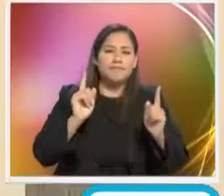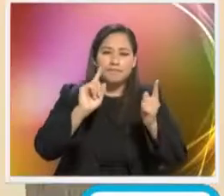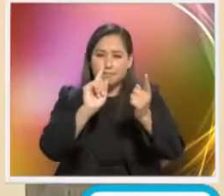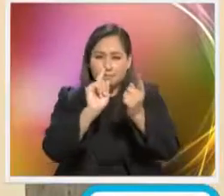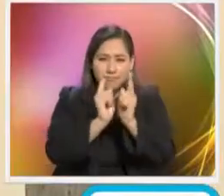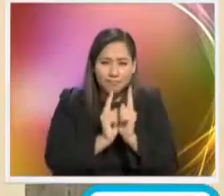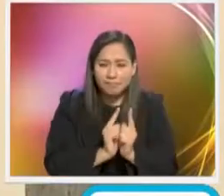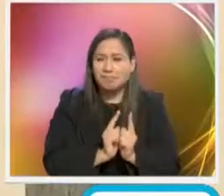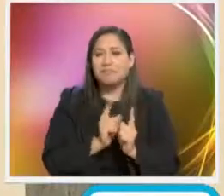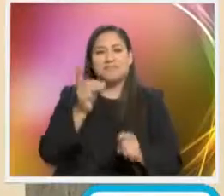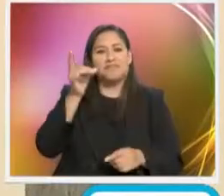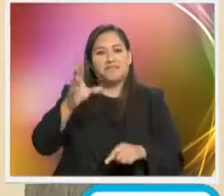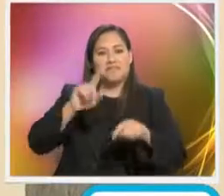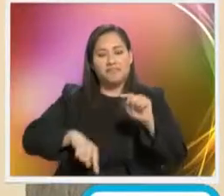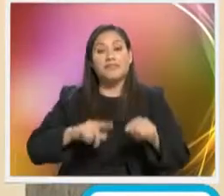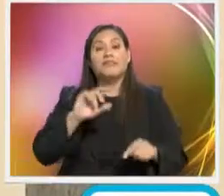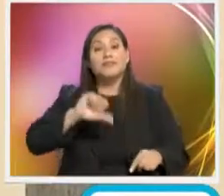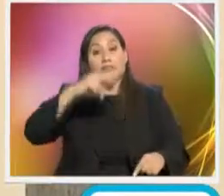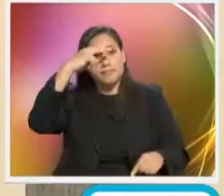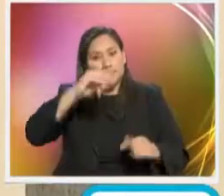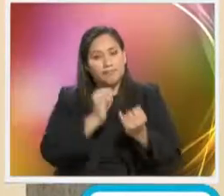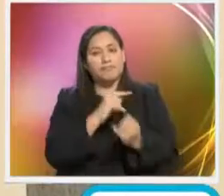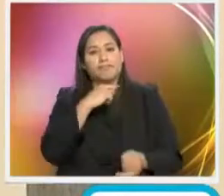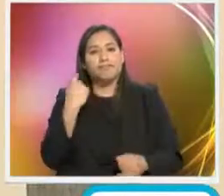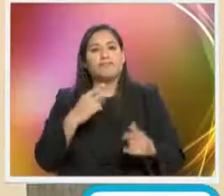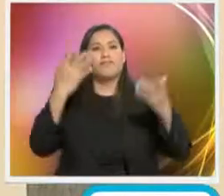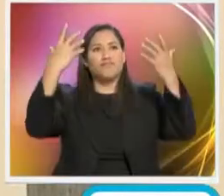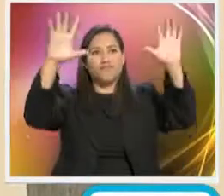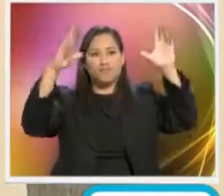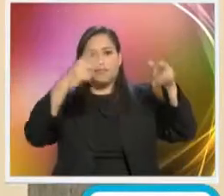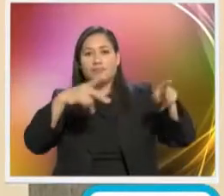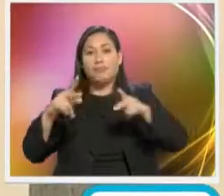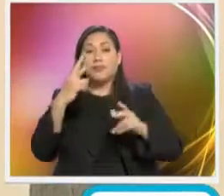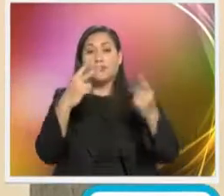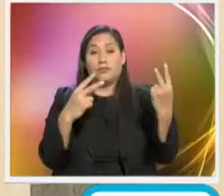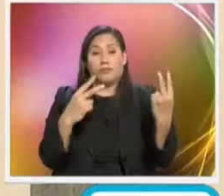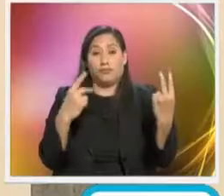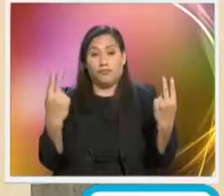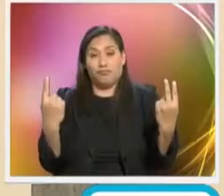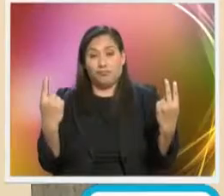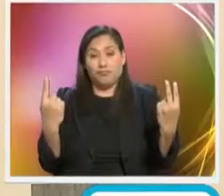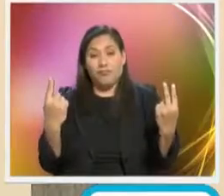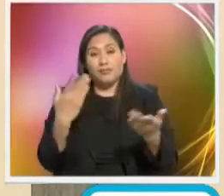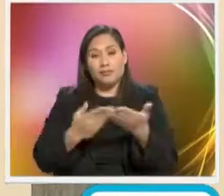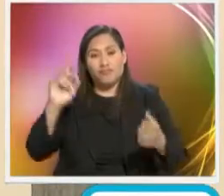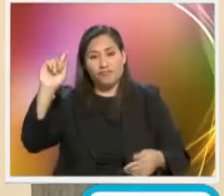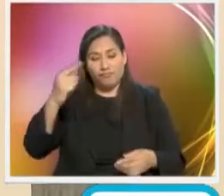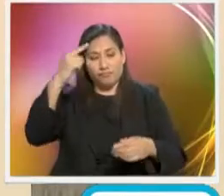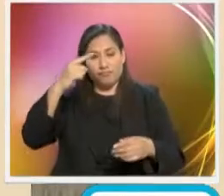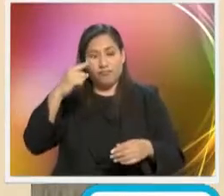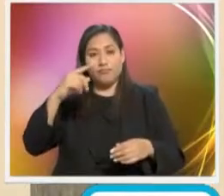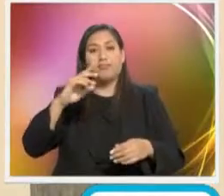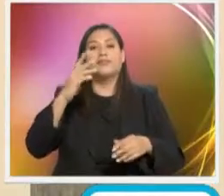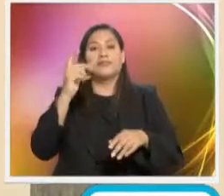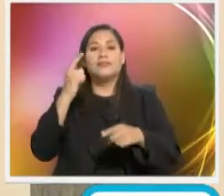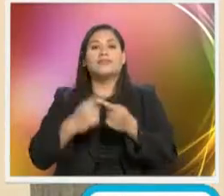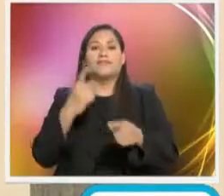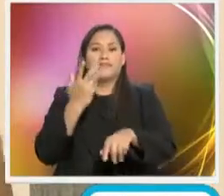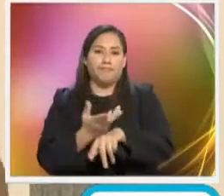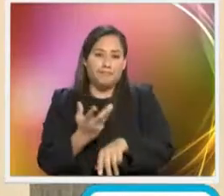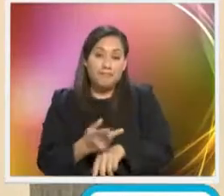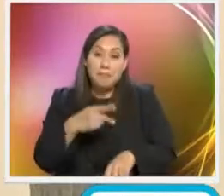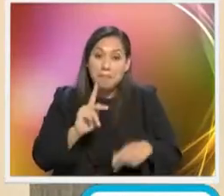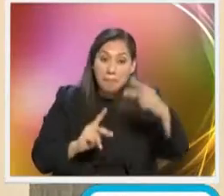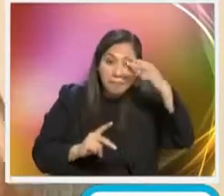queda descalificado. Hoy también México pierde en el voleibol de playa 2-1 contra los actuales campeones del mundo, Estados Unidos,